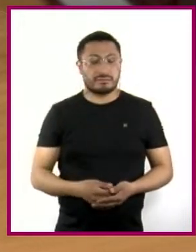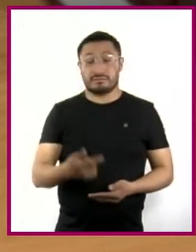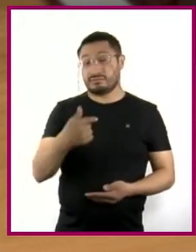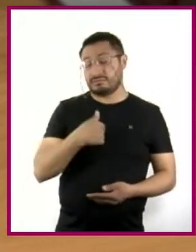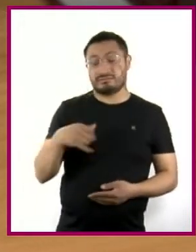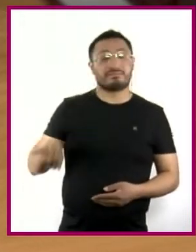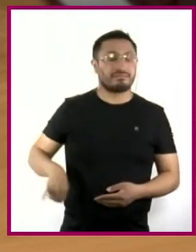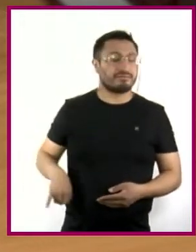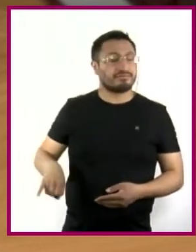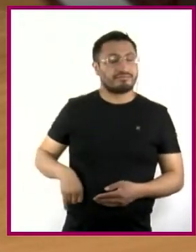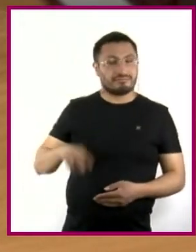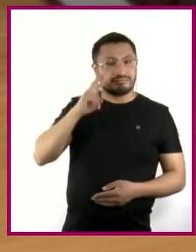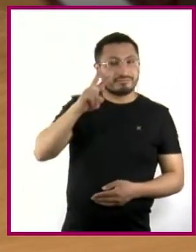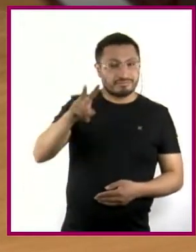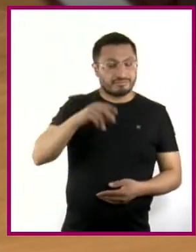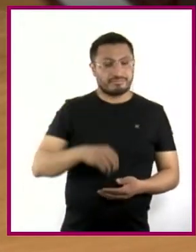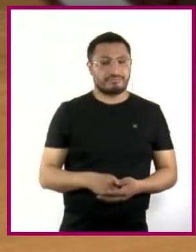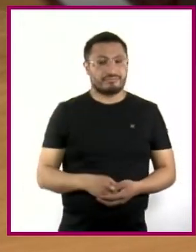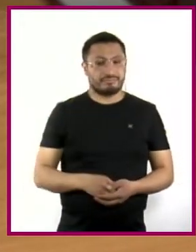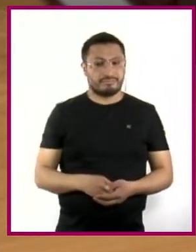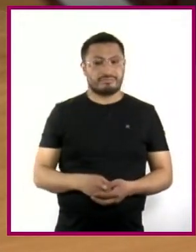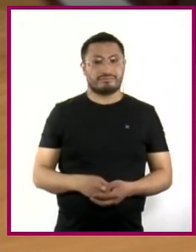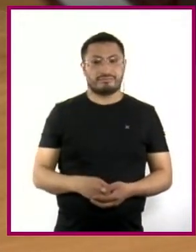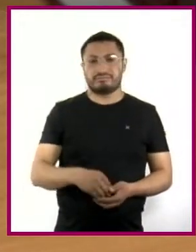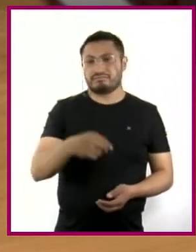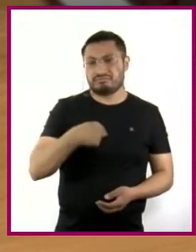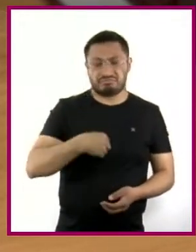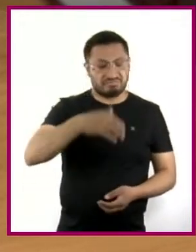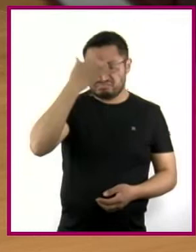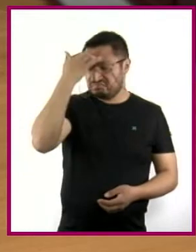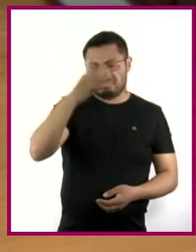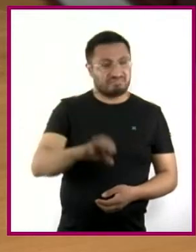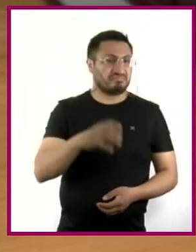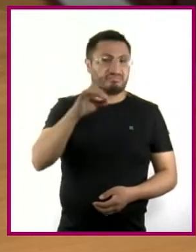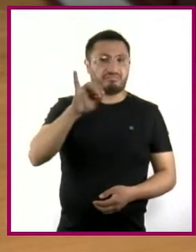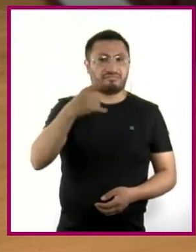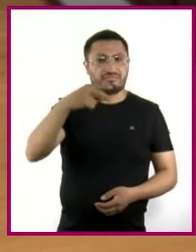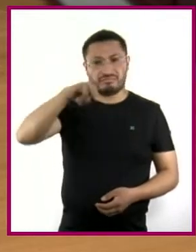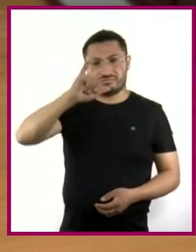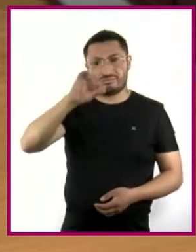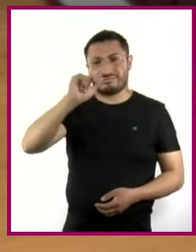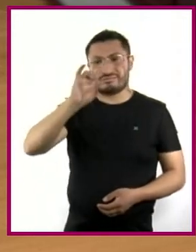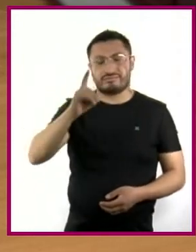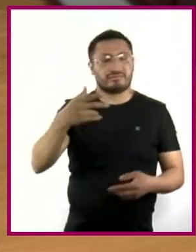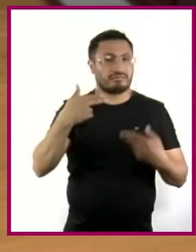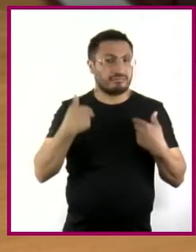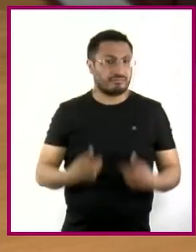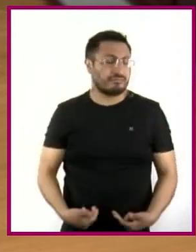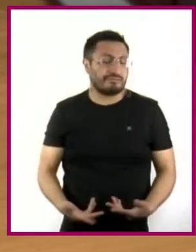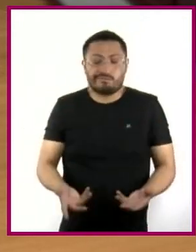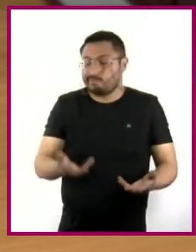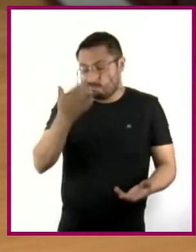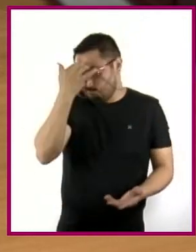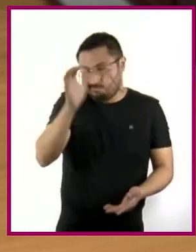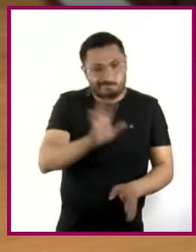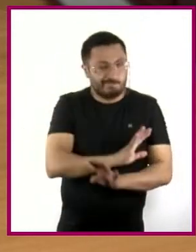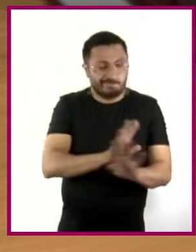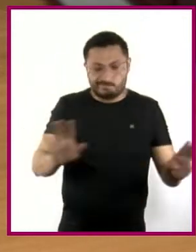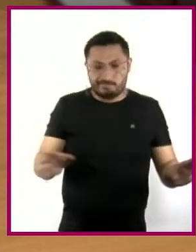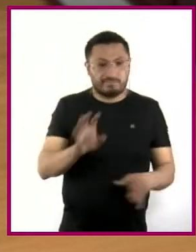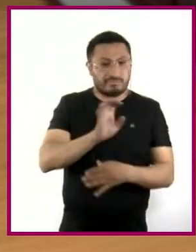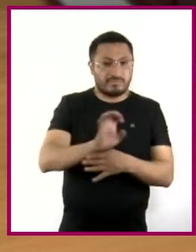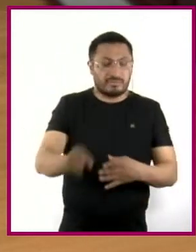interesante eso que nos contó el de Videoclub. Yo no había oído nunca lo de la dignidad del hombre. Entonces, vivir